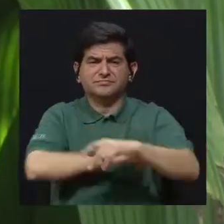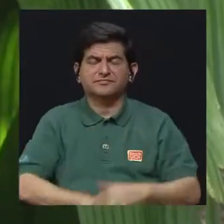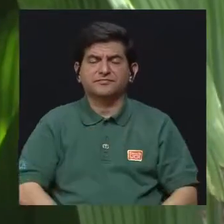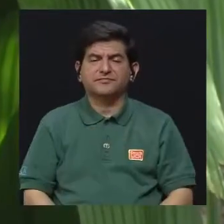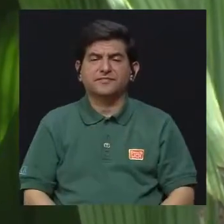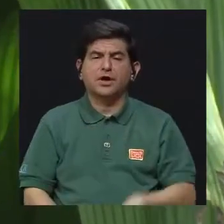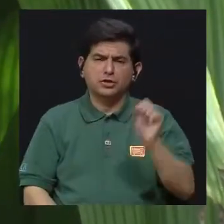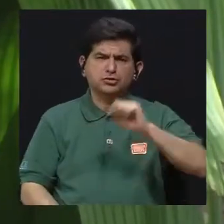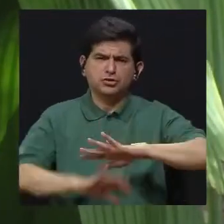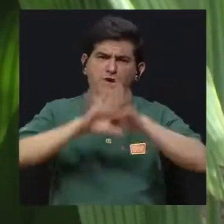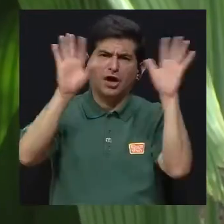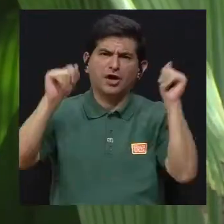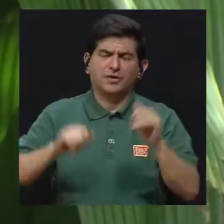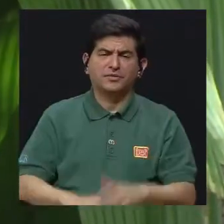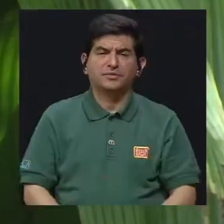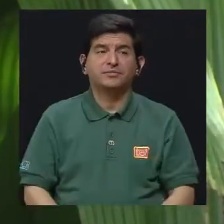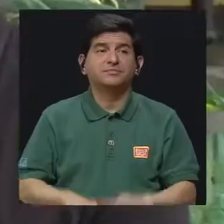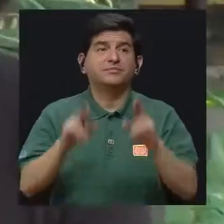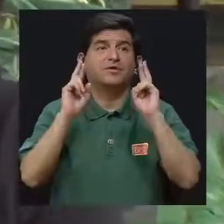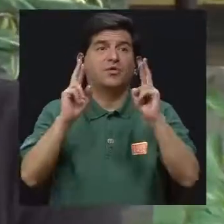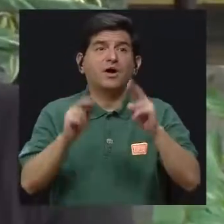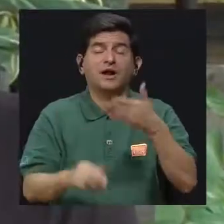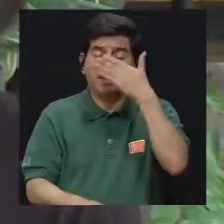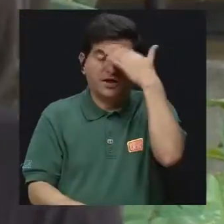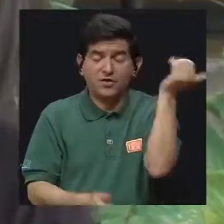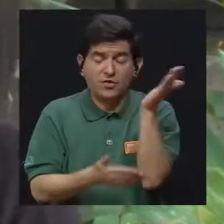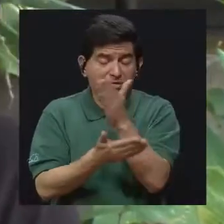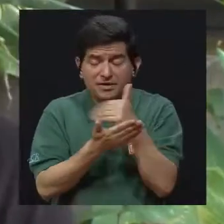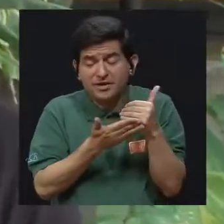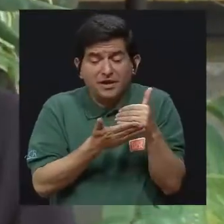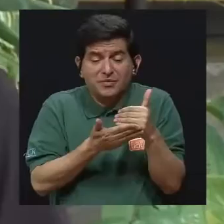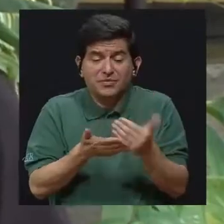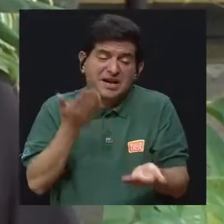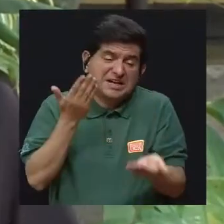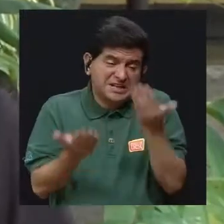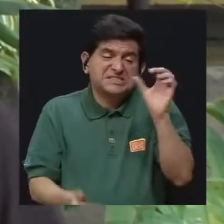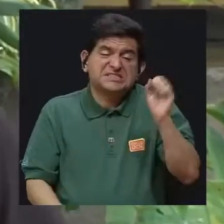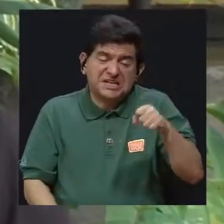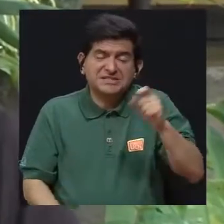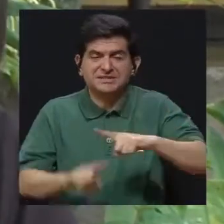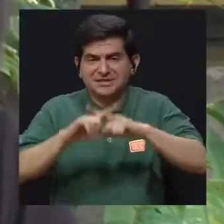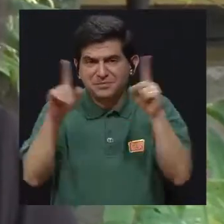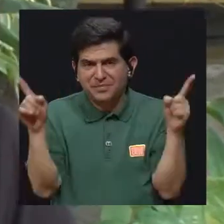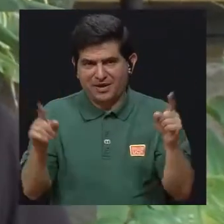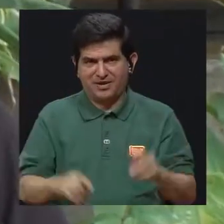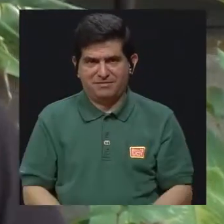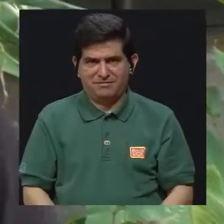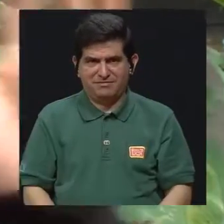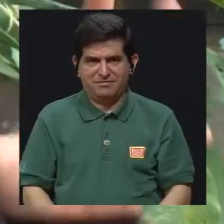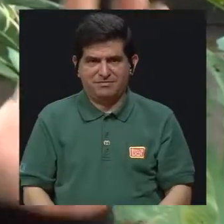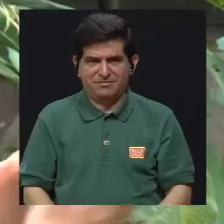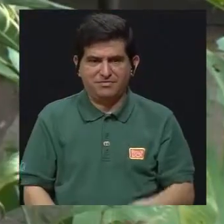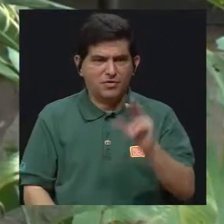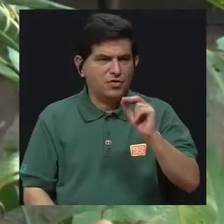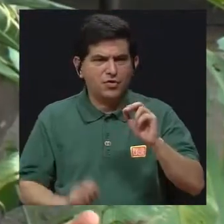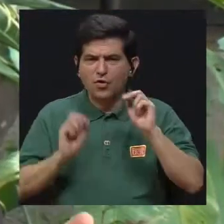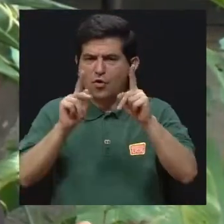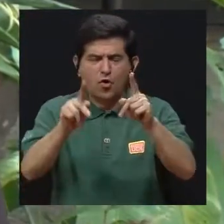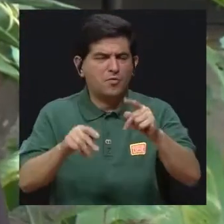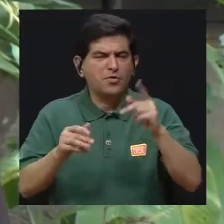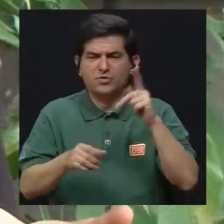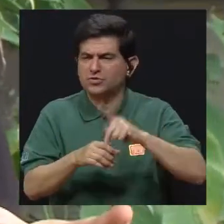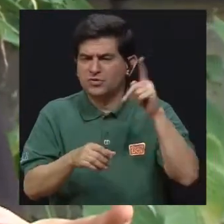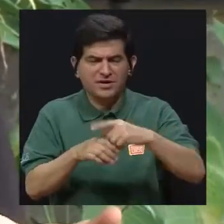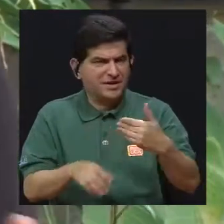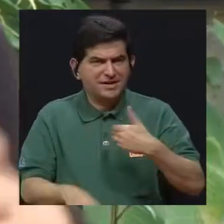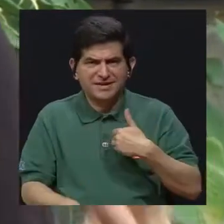país. Claro, ojalá que no se me queden algunas de camino, probablemente sí, pero es que cuando no se abren esos espacios